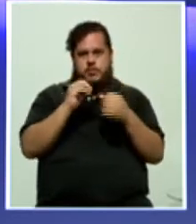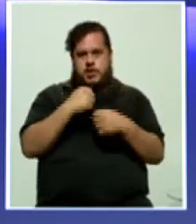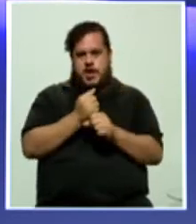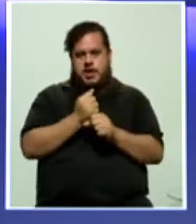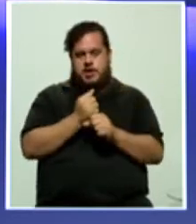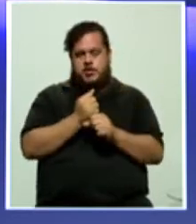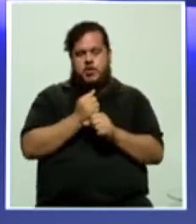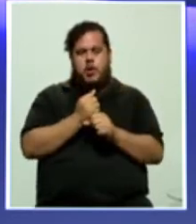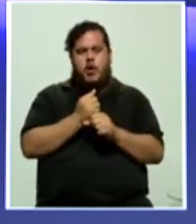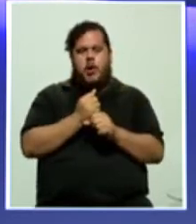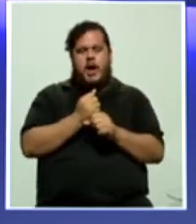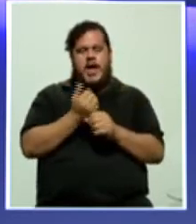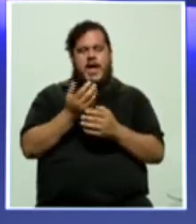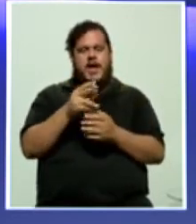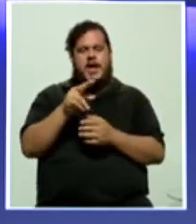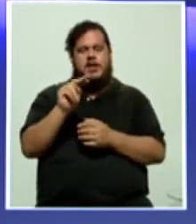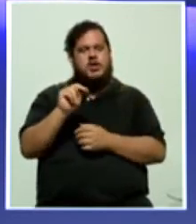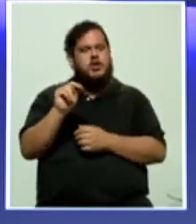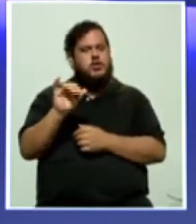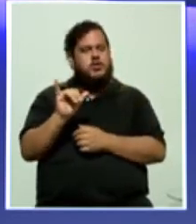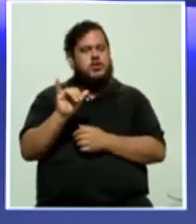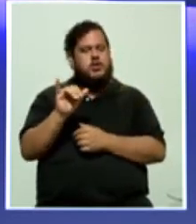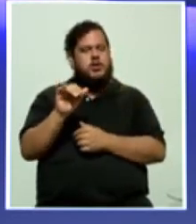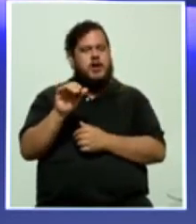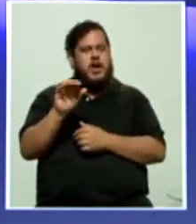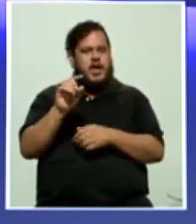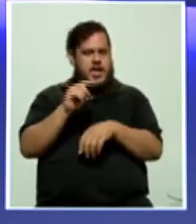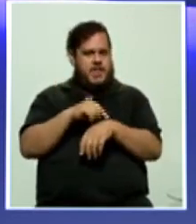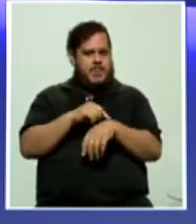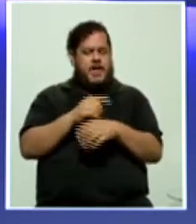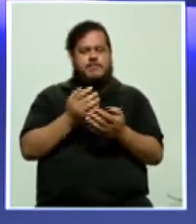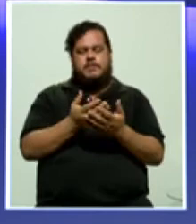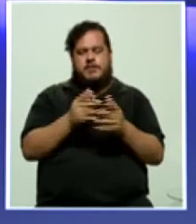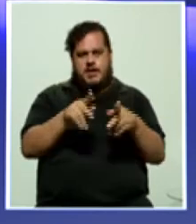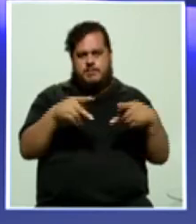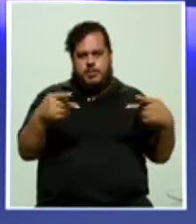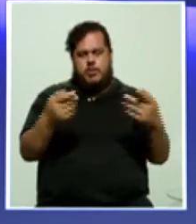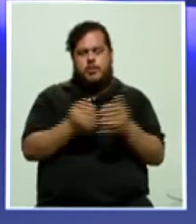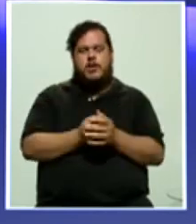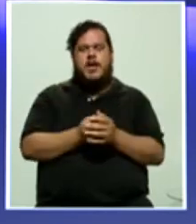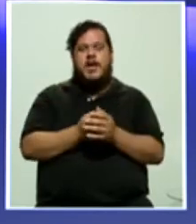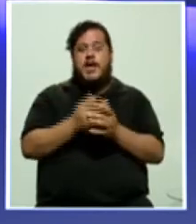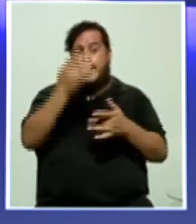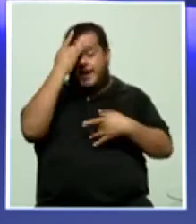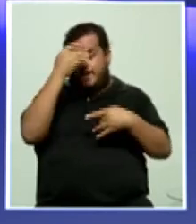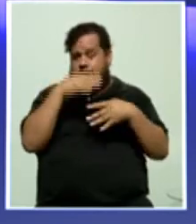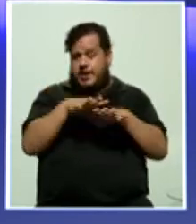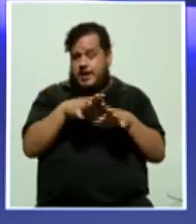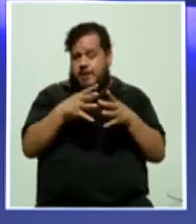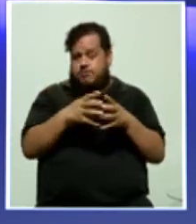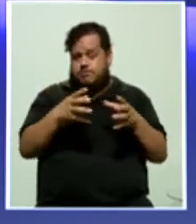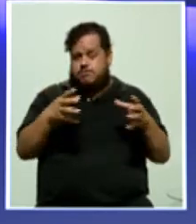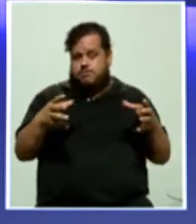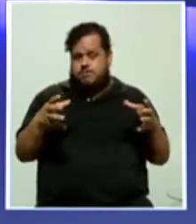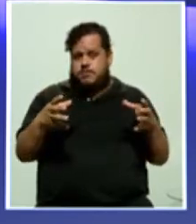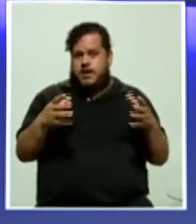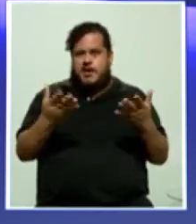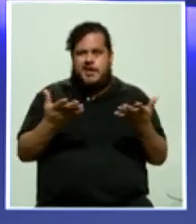York Times, por razones culturales, la pandemia se ha multiplicado entre miembros de la